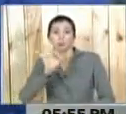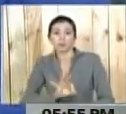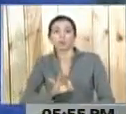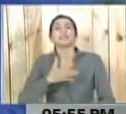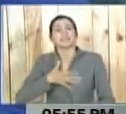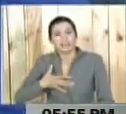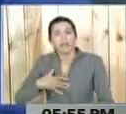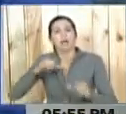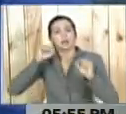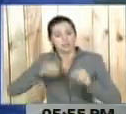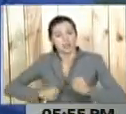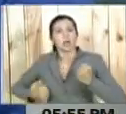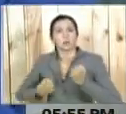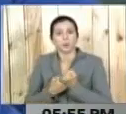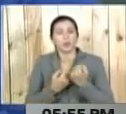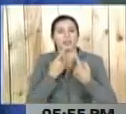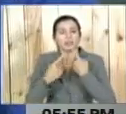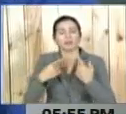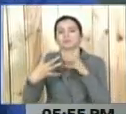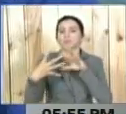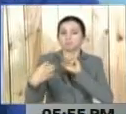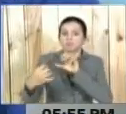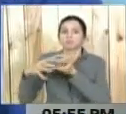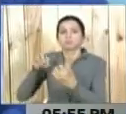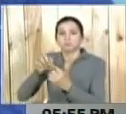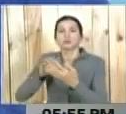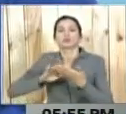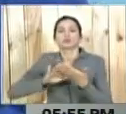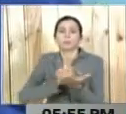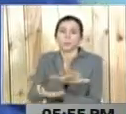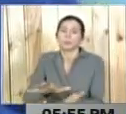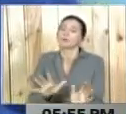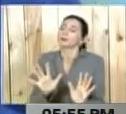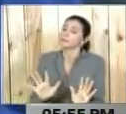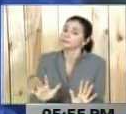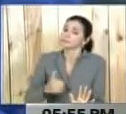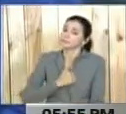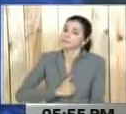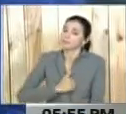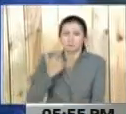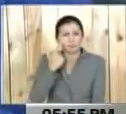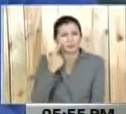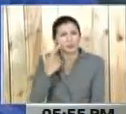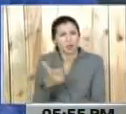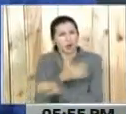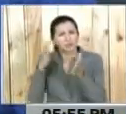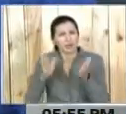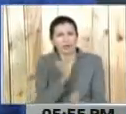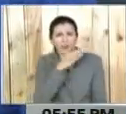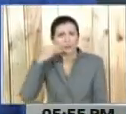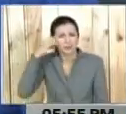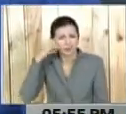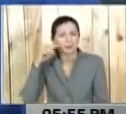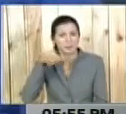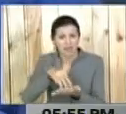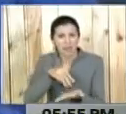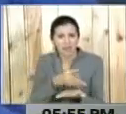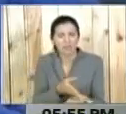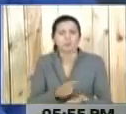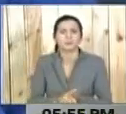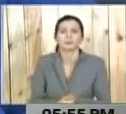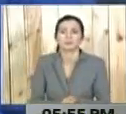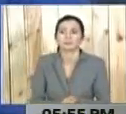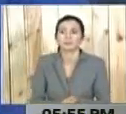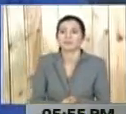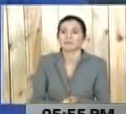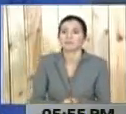diálogo, el entendimiento, el que permite solucionar nuestras diferencias. Tristemente vimos como el gobernador Enrique Capriles, gobernador de Estado Miranda, le lanza